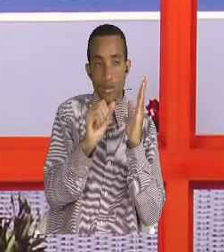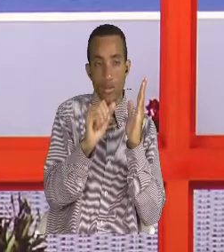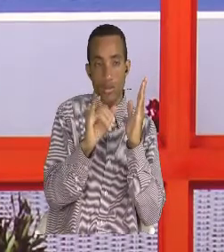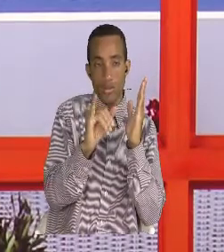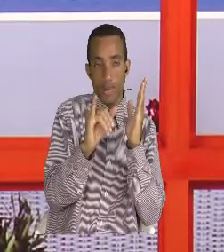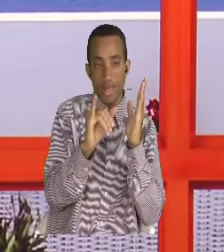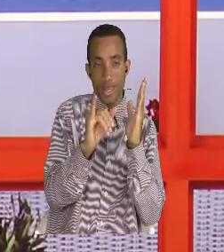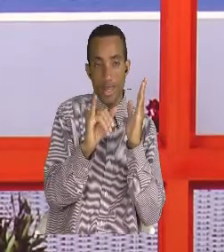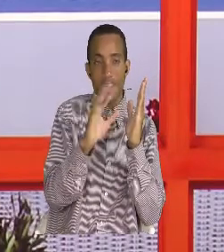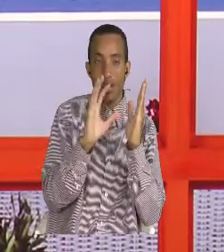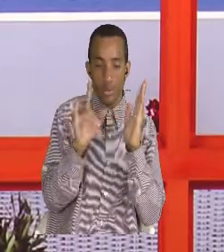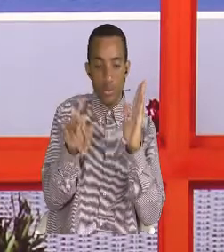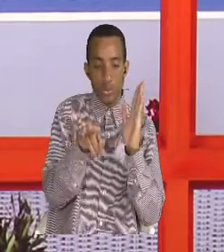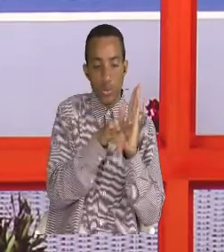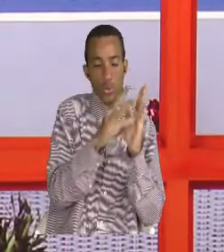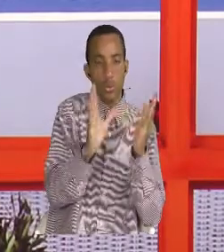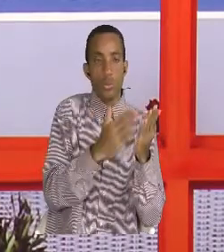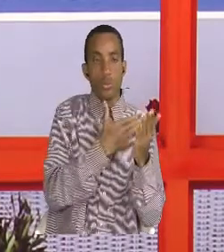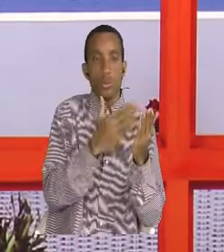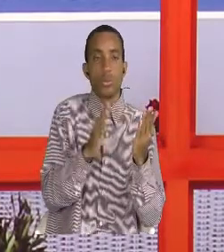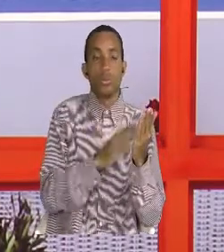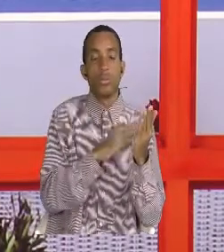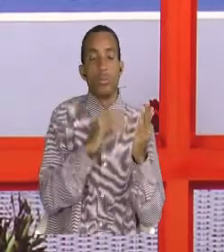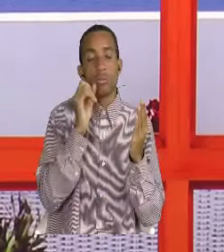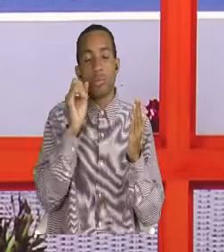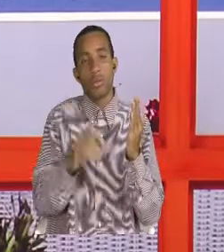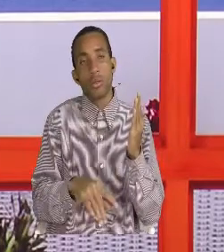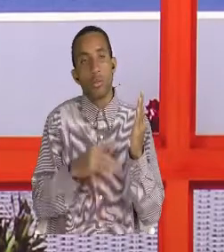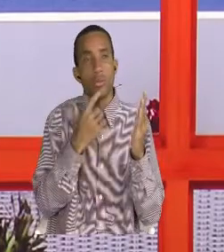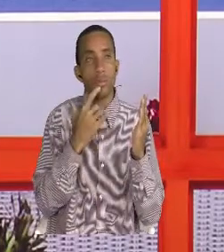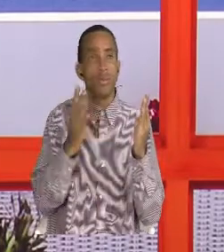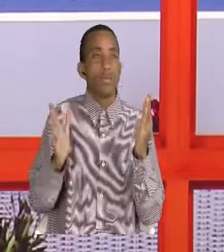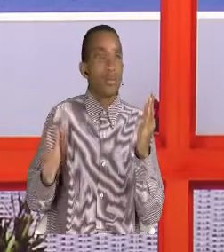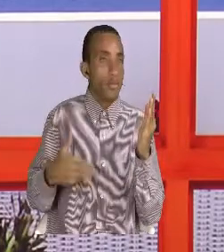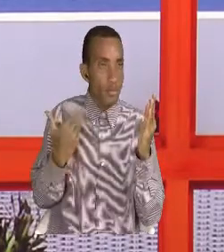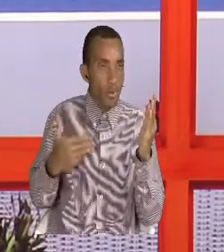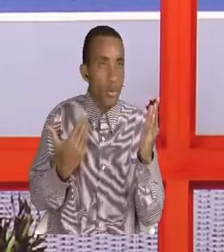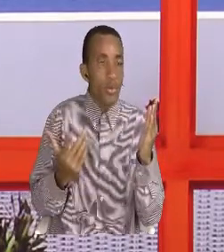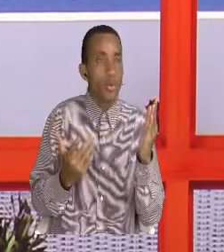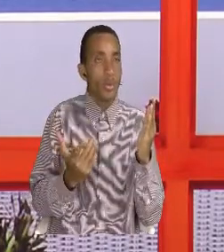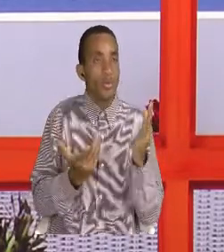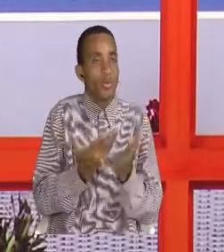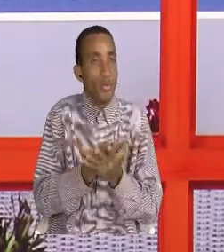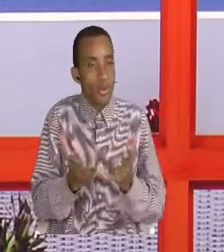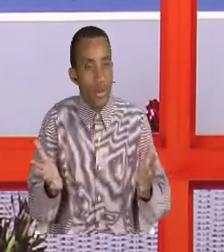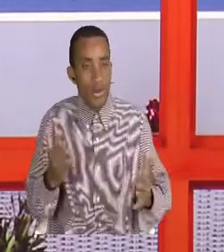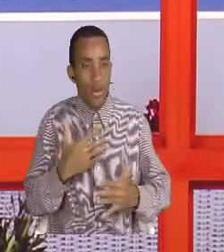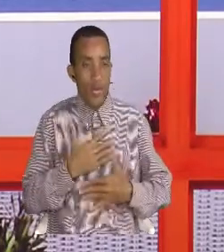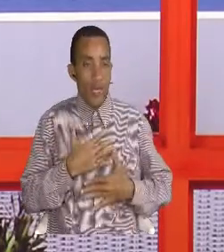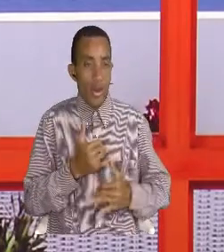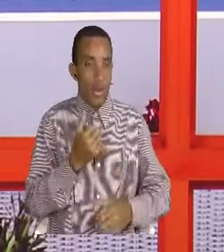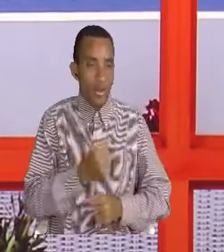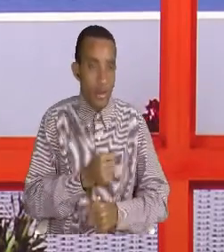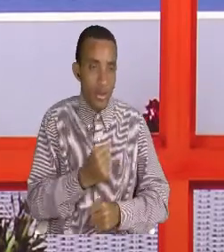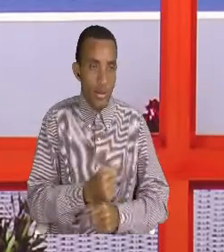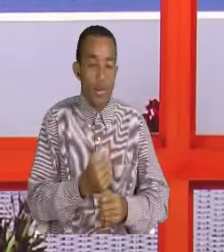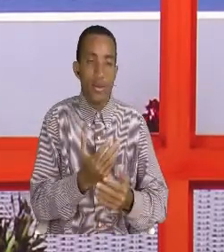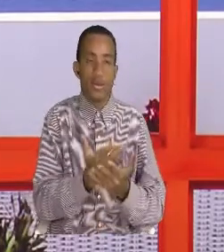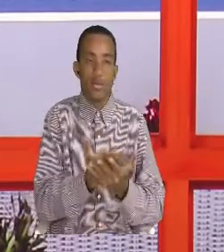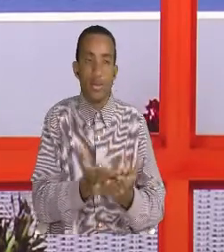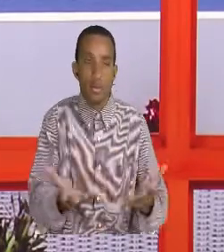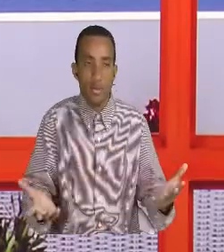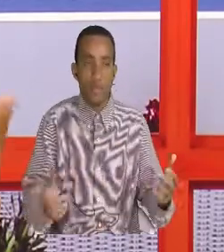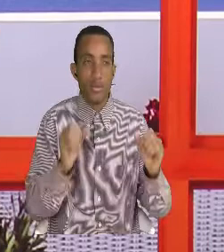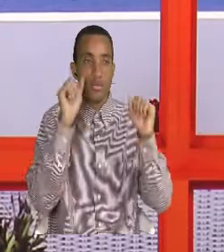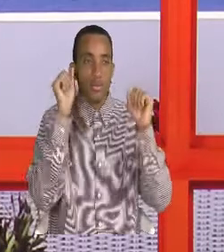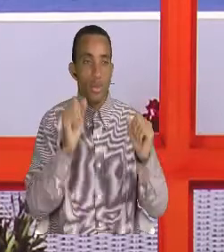mucha música que habla, por ejemplo, playlists que hablan de estados de ánimo alegre, cómo disponernos felizmente en el trabajo. Hay muchas opciones que nos